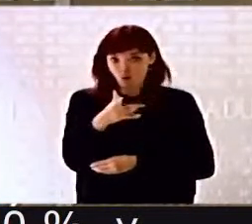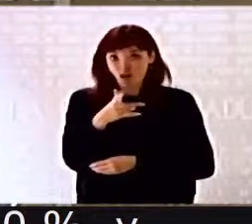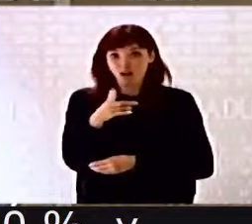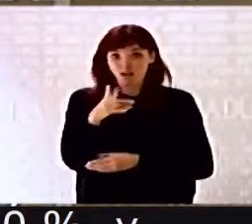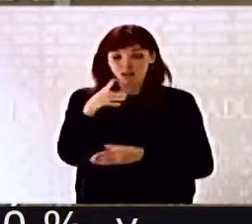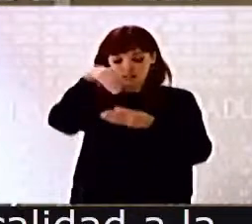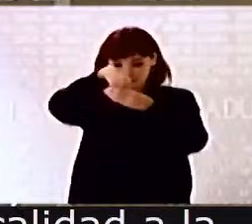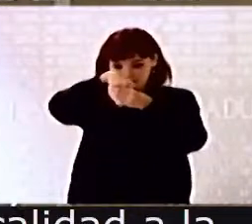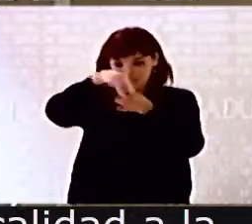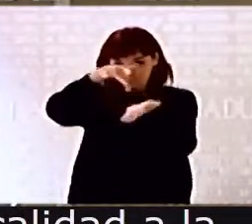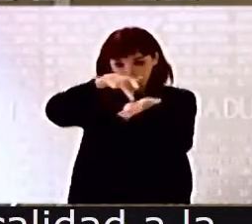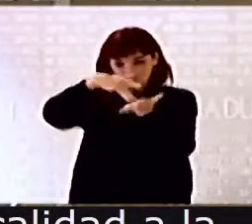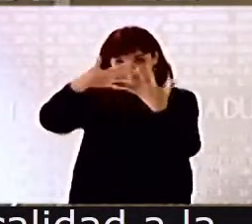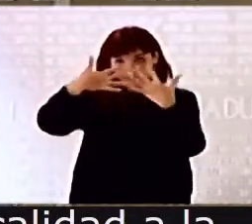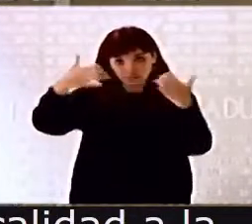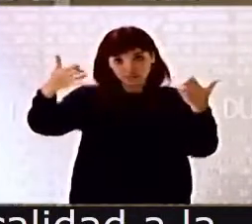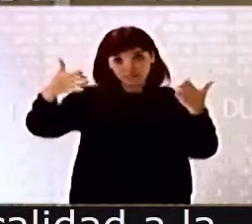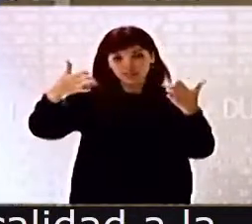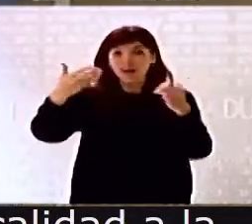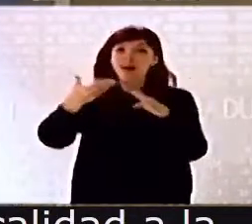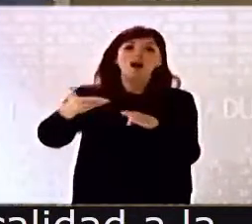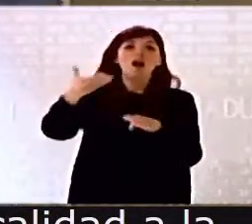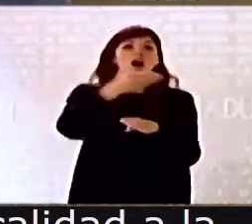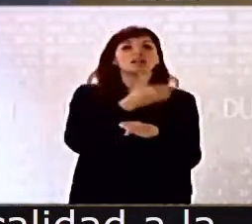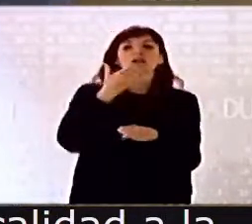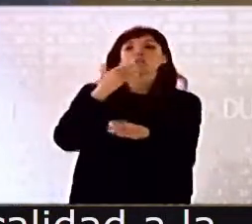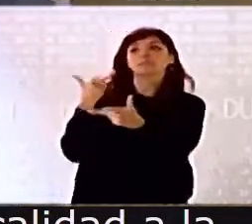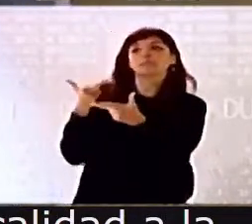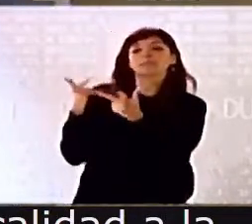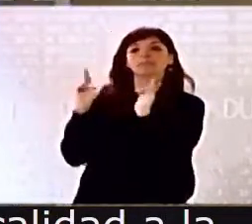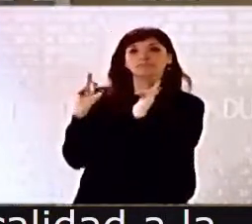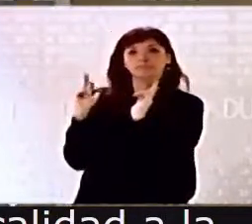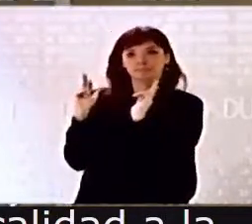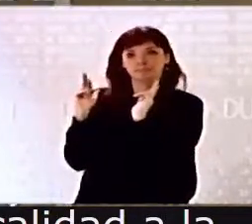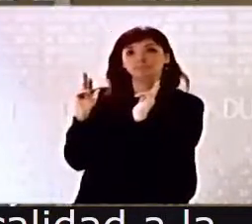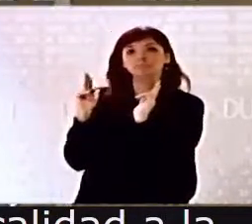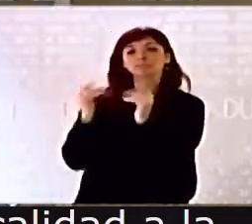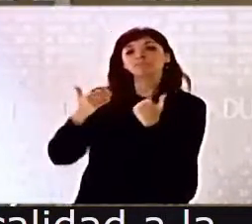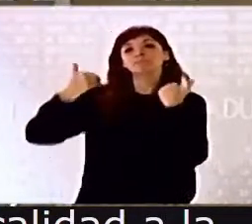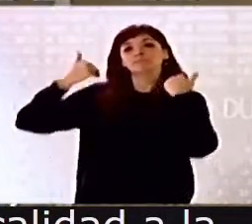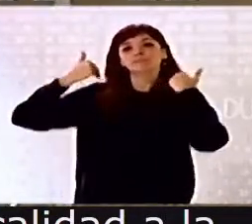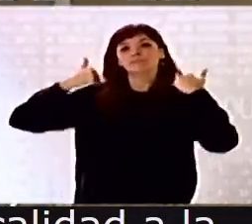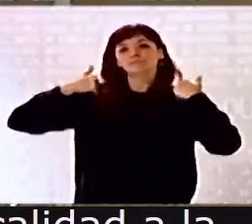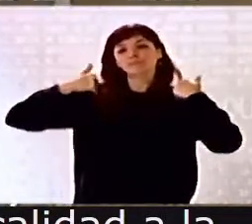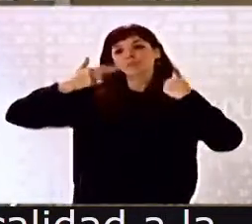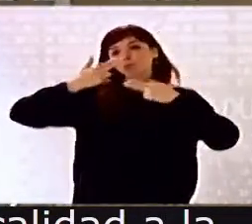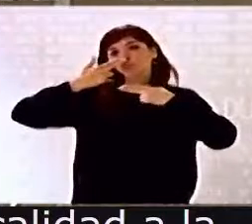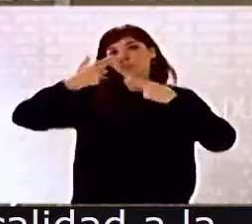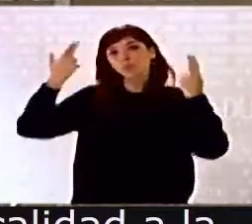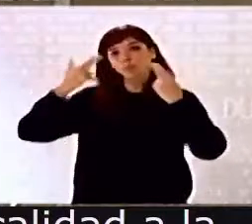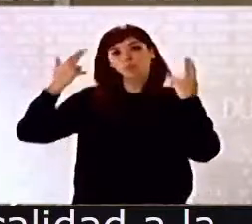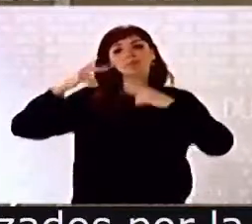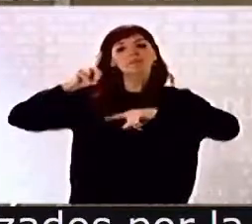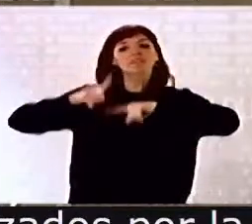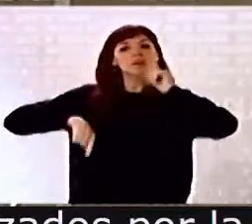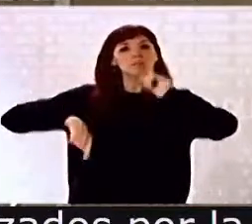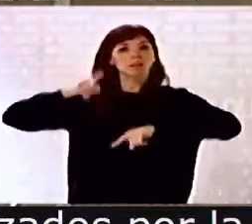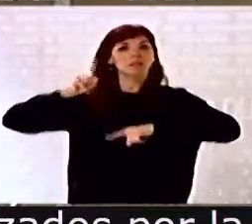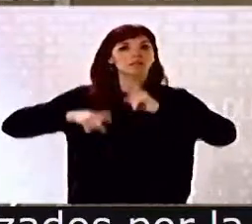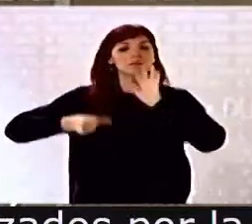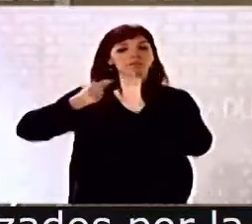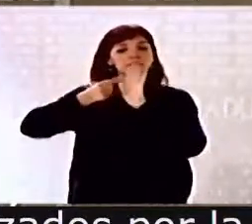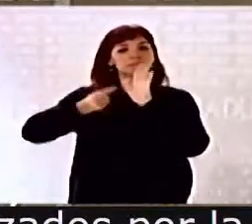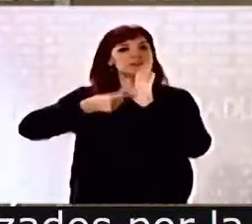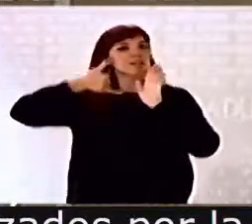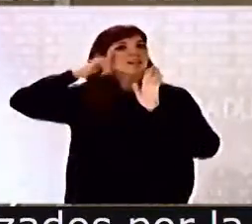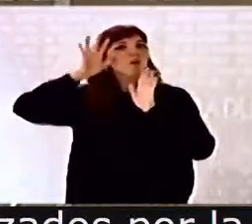momento tendrán que ser autorizados por la Dirección General de Salud Pública en base a los criterios de